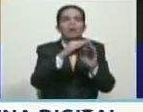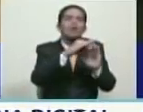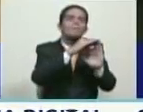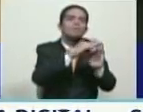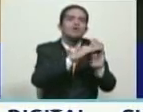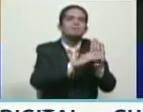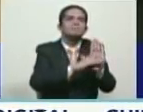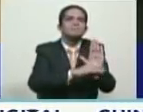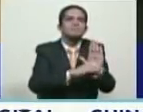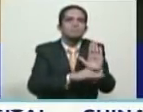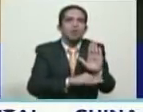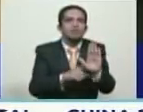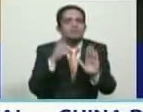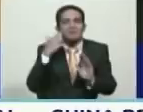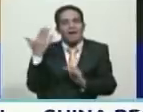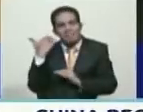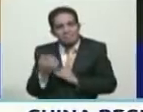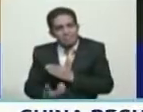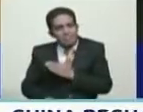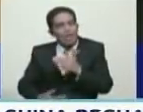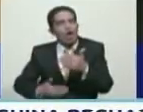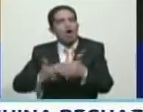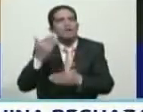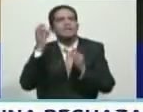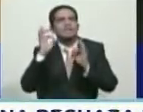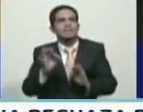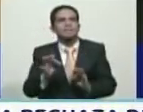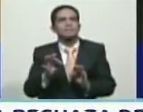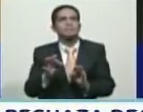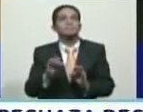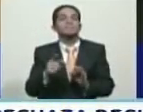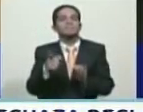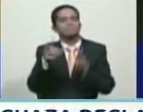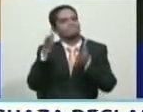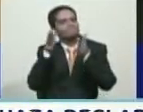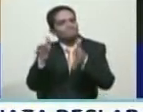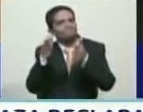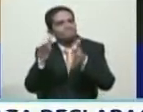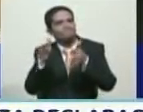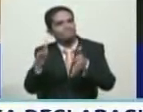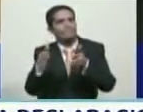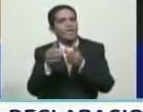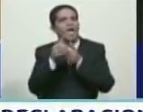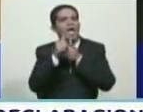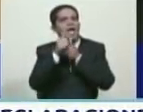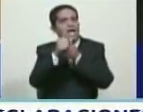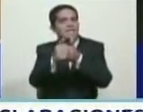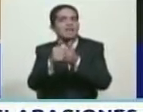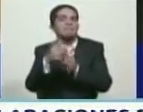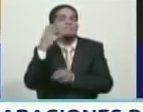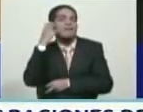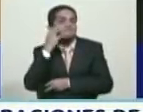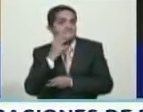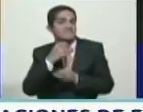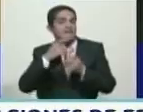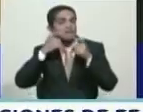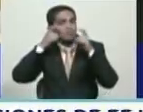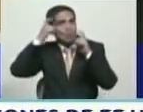principios que se establecieron originalmente y la orientación y la guía de Fidel y Hugo.